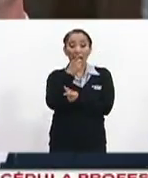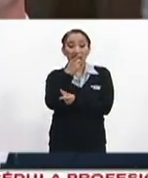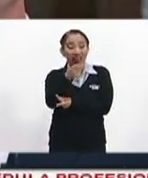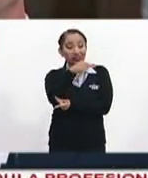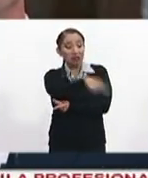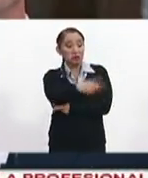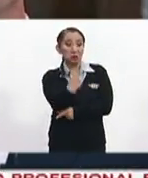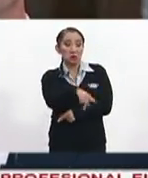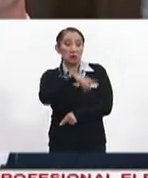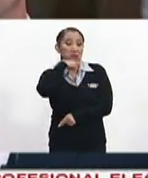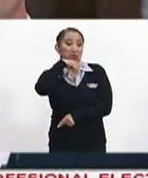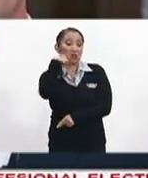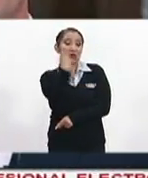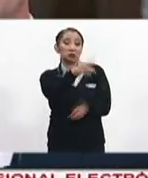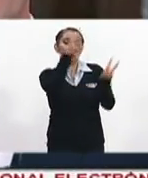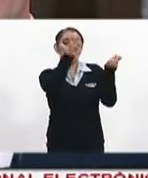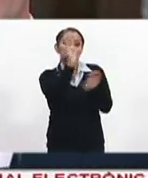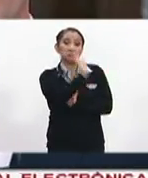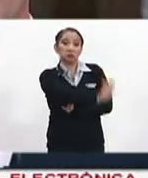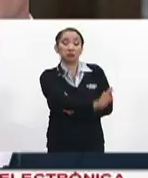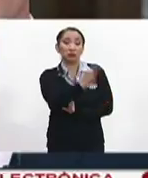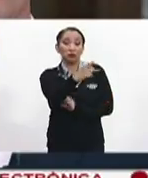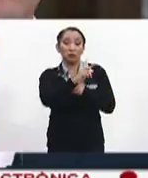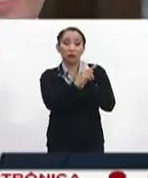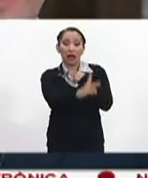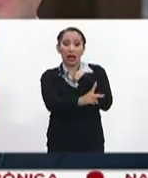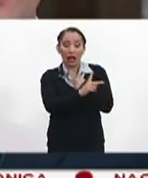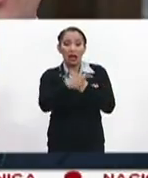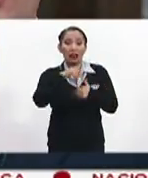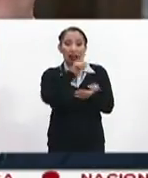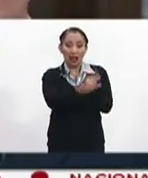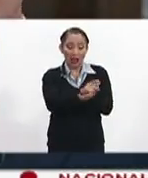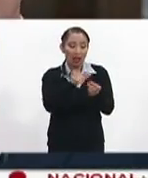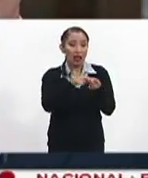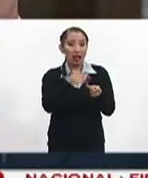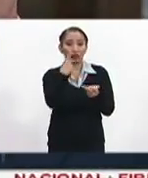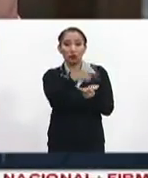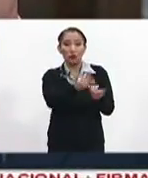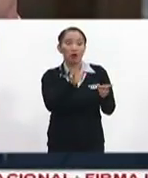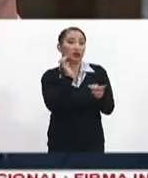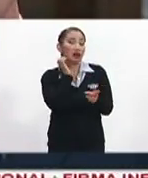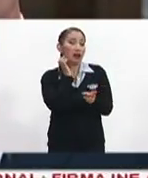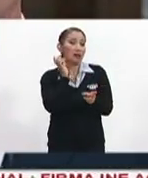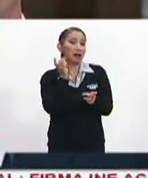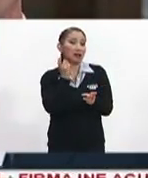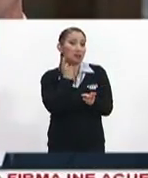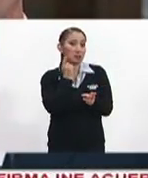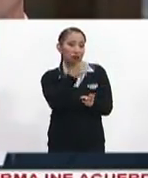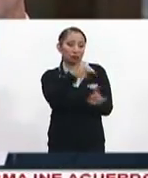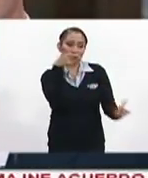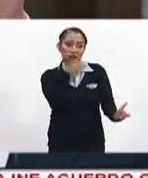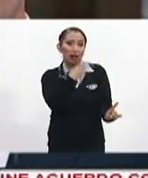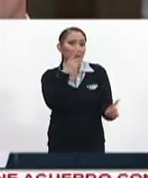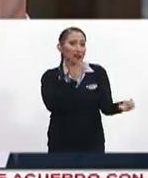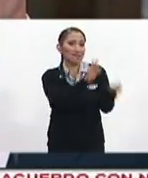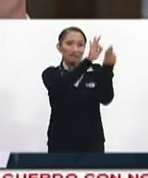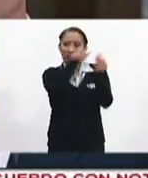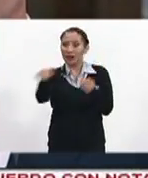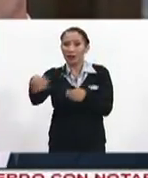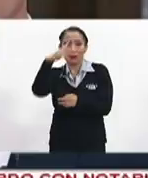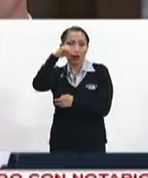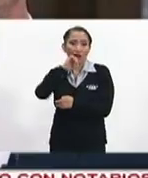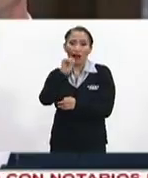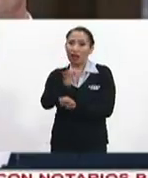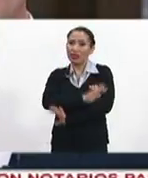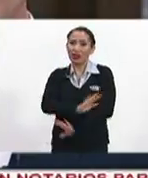de una frustración por asuntos de política interna, de sus leyes o de su Congreso, diríjase a ellos, no a los